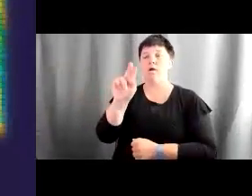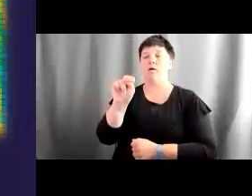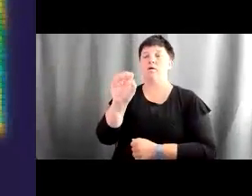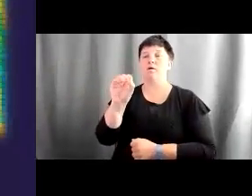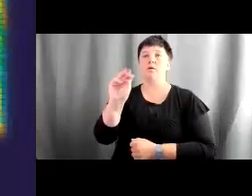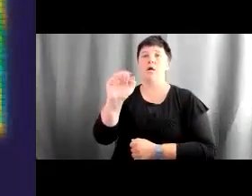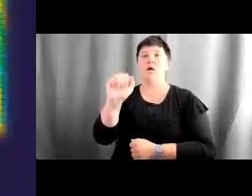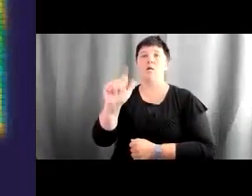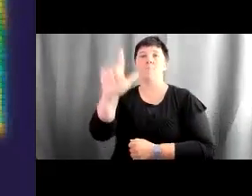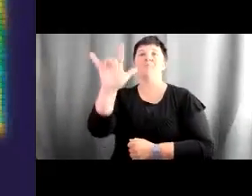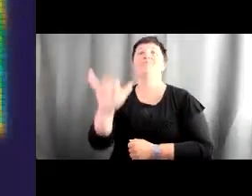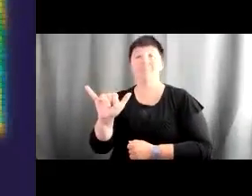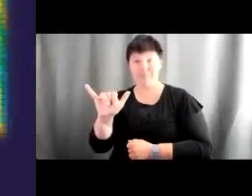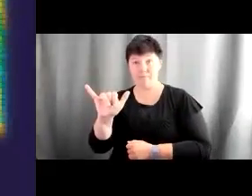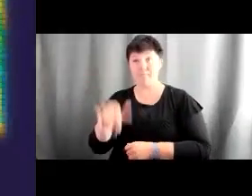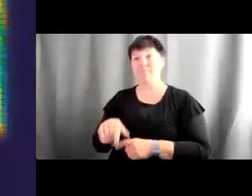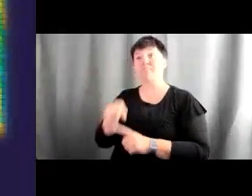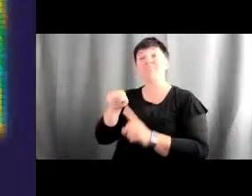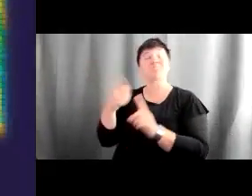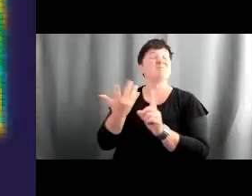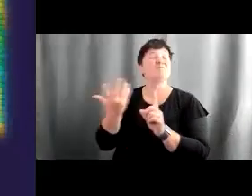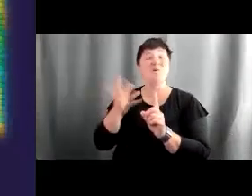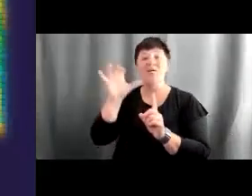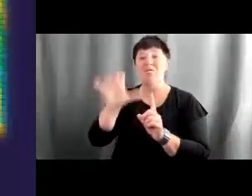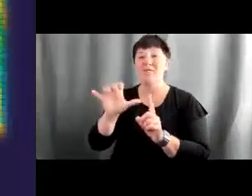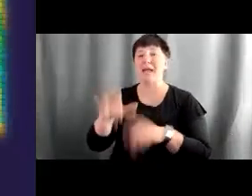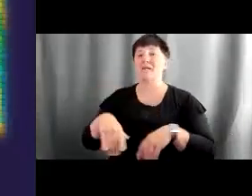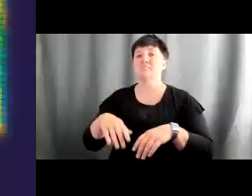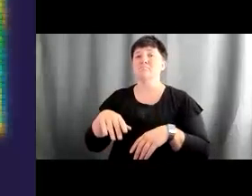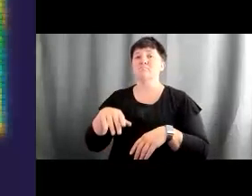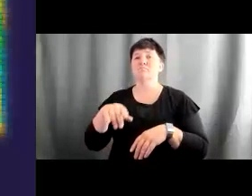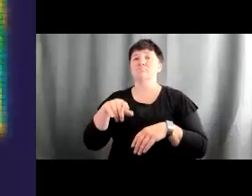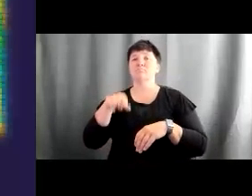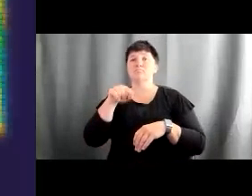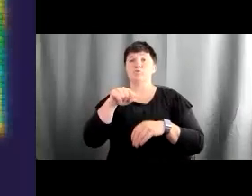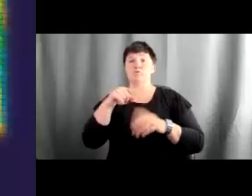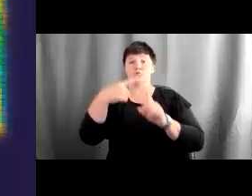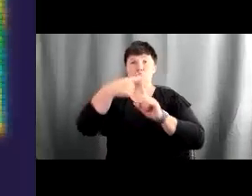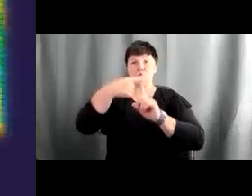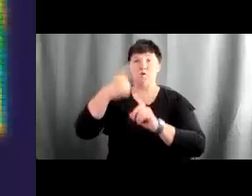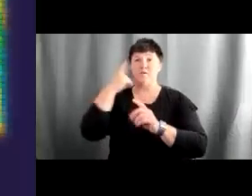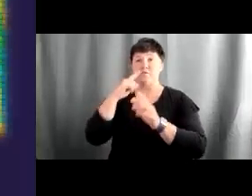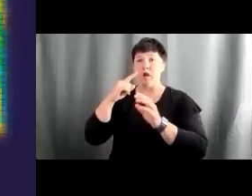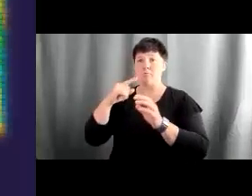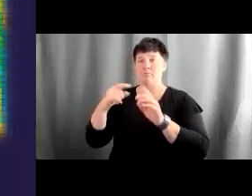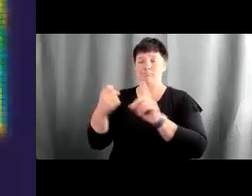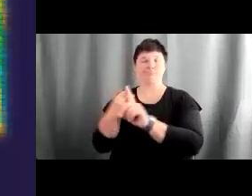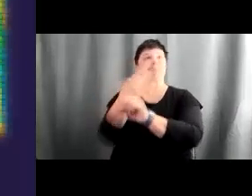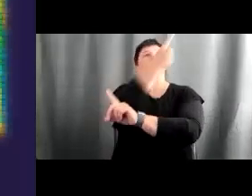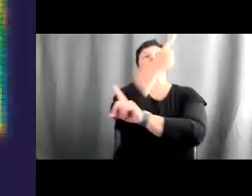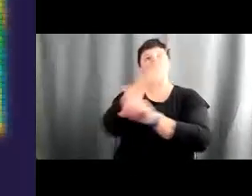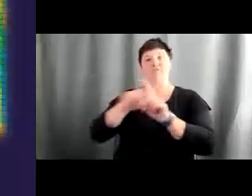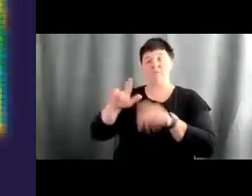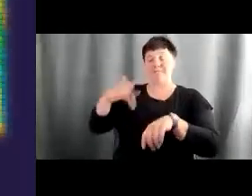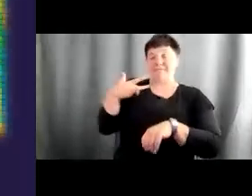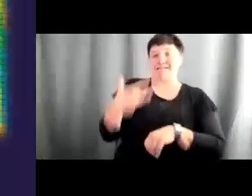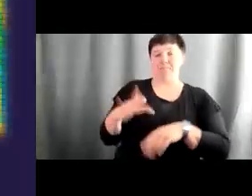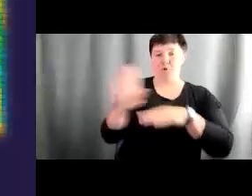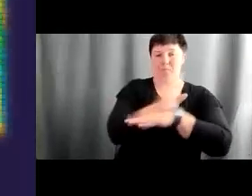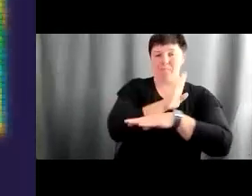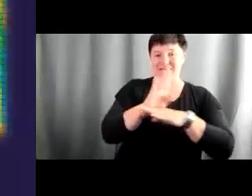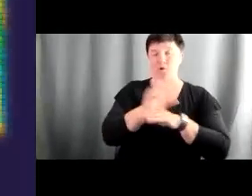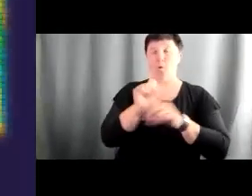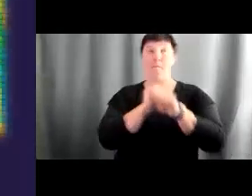puntuación anomalía. Y son puntuaciones normalizadas de la desviación de su comportamiento habitual o de su luminosidad